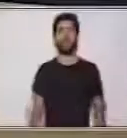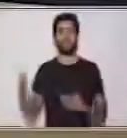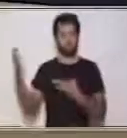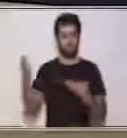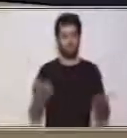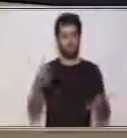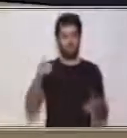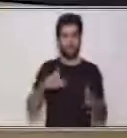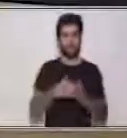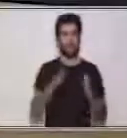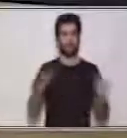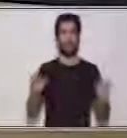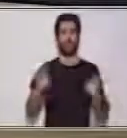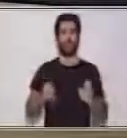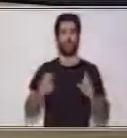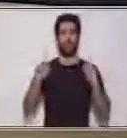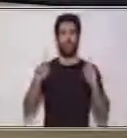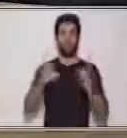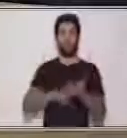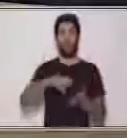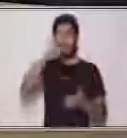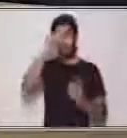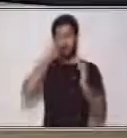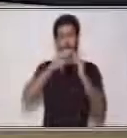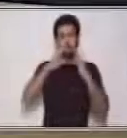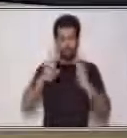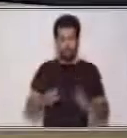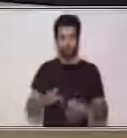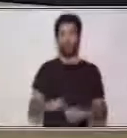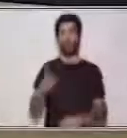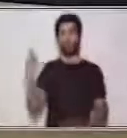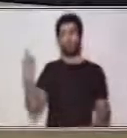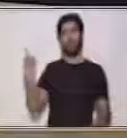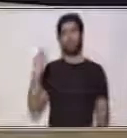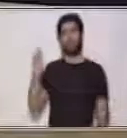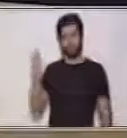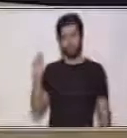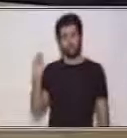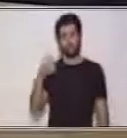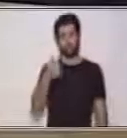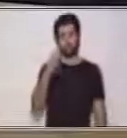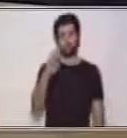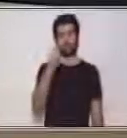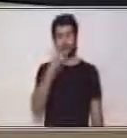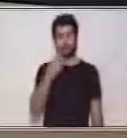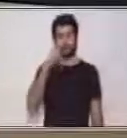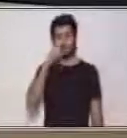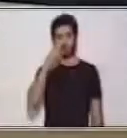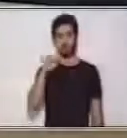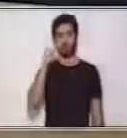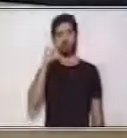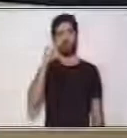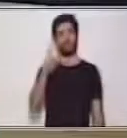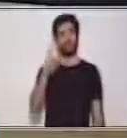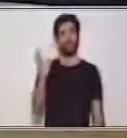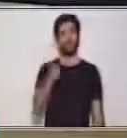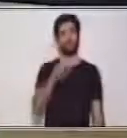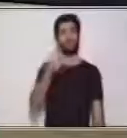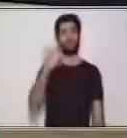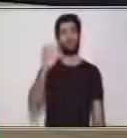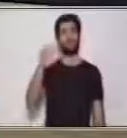Bienvenidos a este espacio educativo Aprendo en Casa. Soy Astrid López y en esta oportunidad desarrollaré el tema